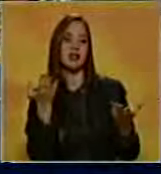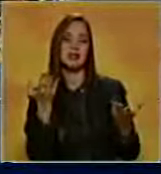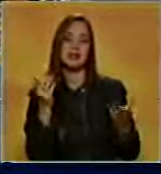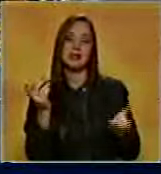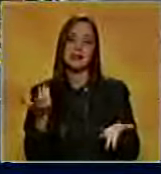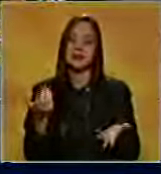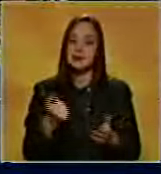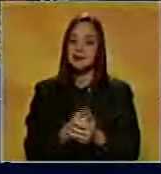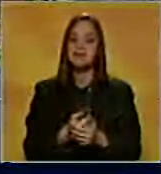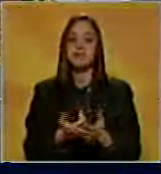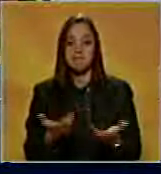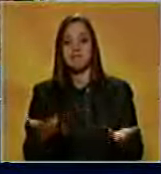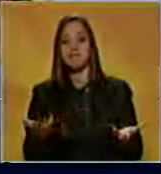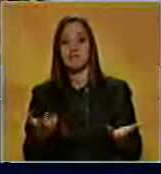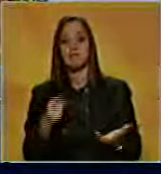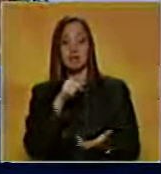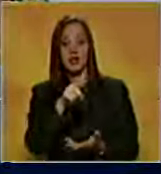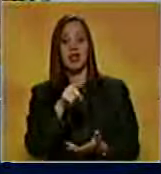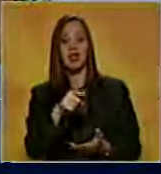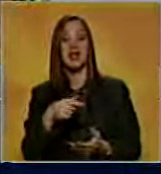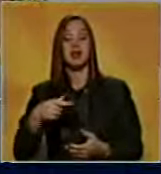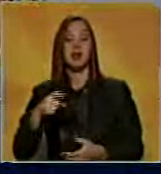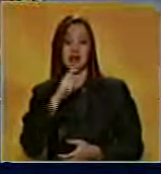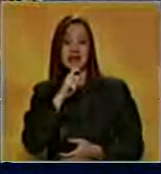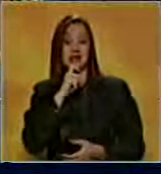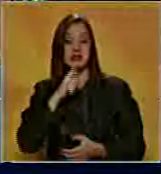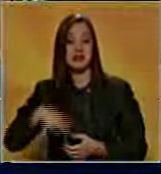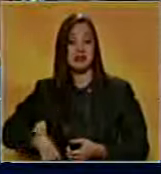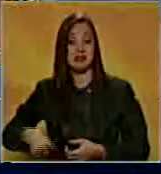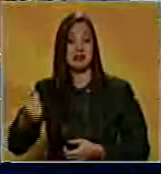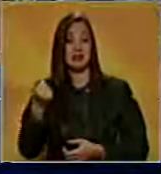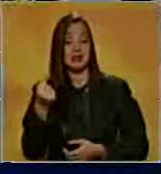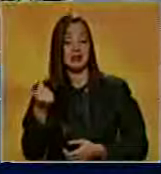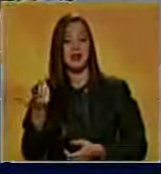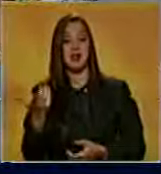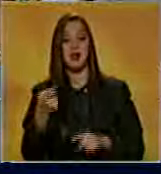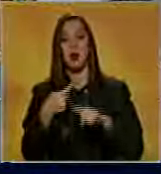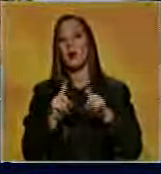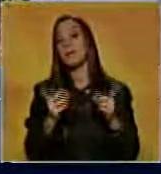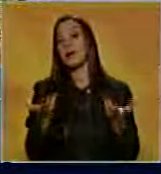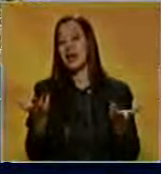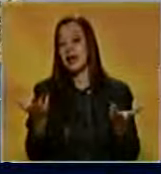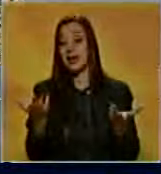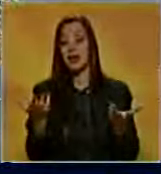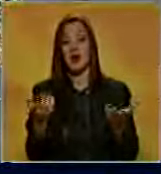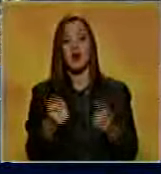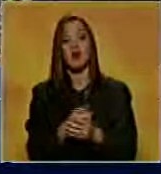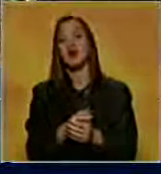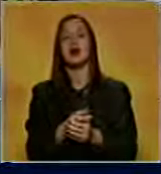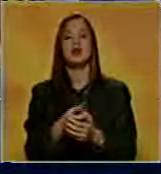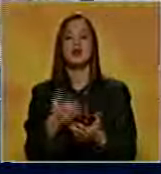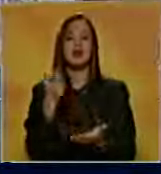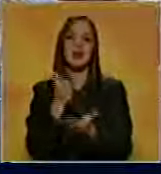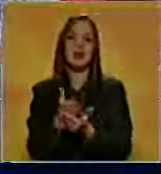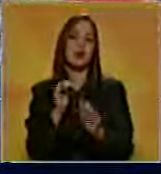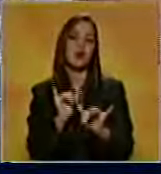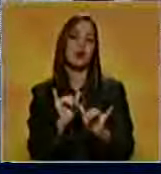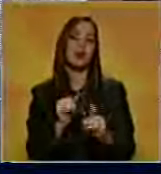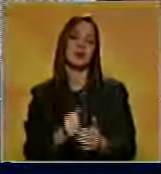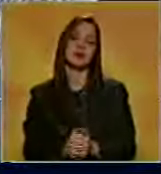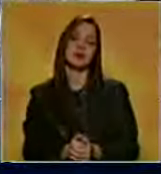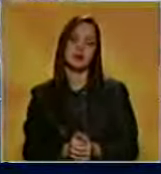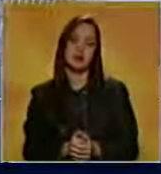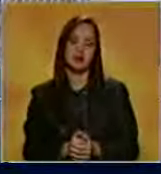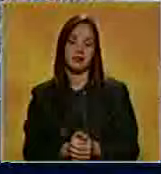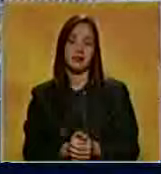mira, sí, eso pesa en el bolsillo de mucha gente, pero es que es como un círculo vicioso. Bueno, debería